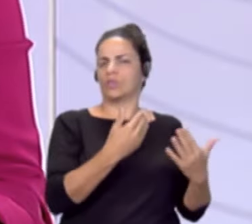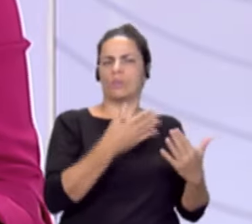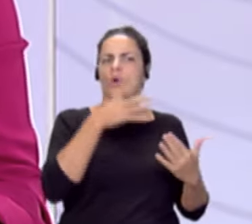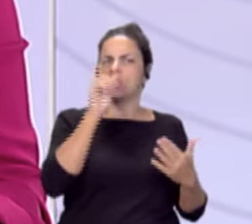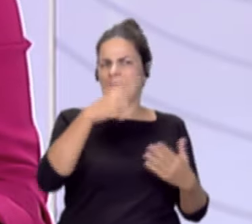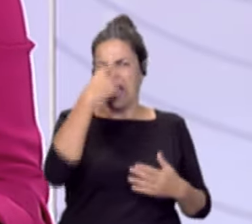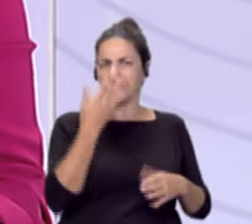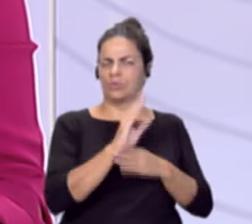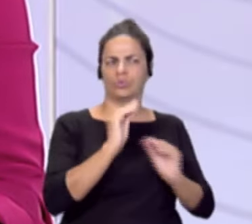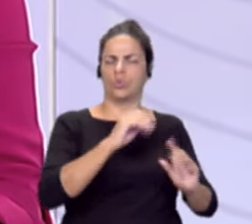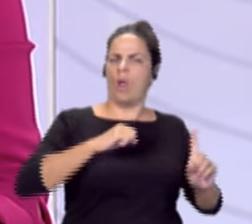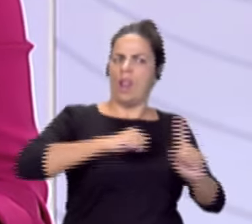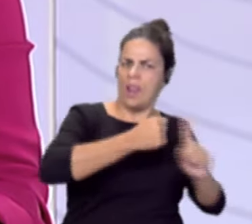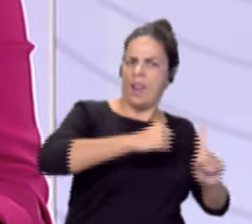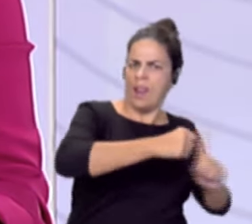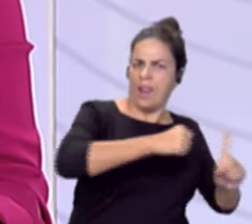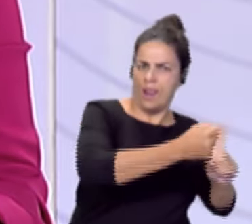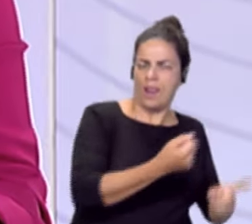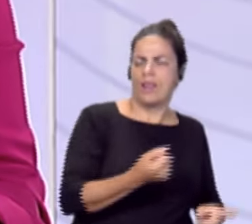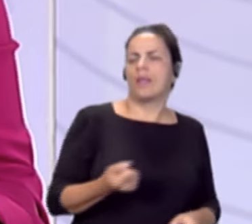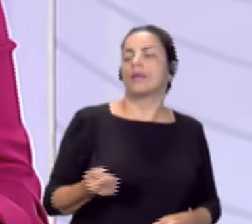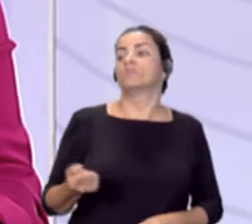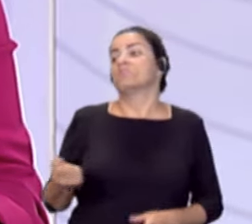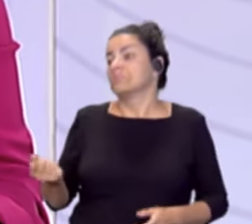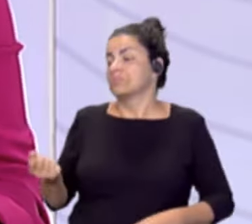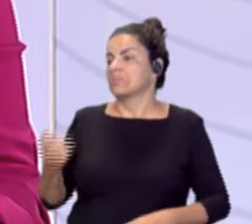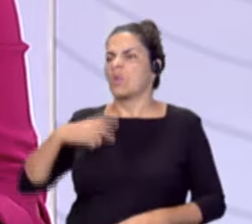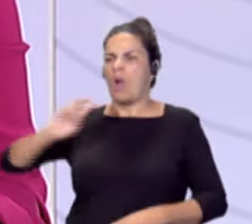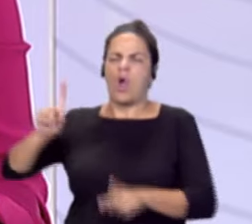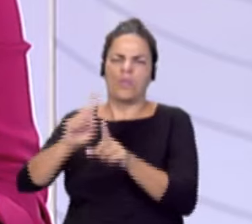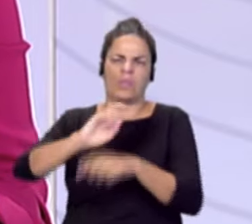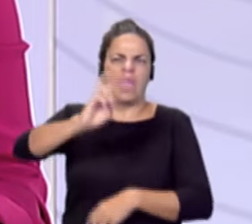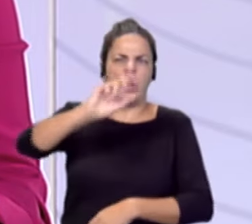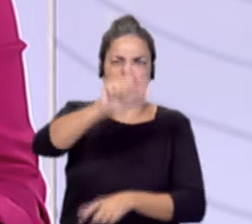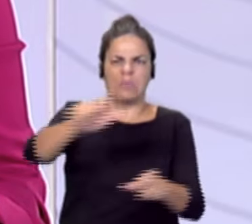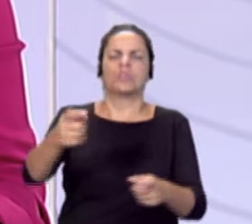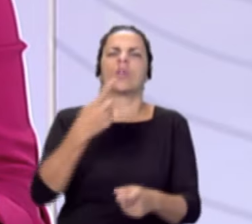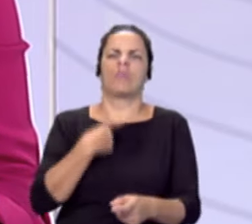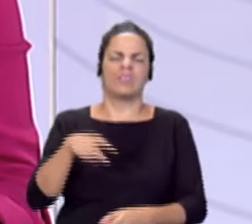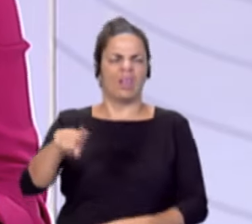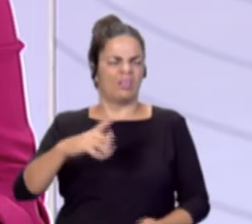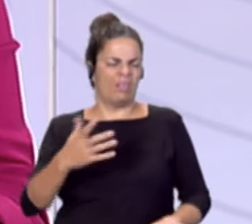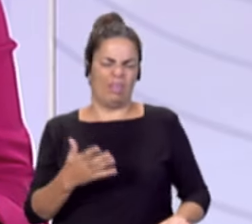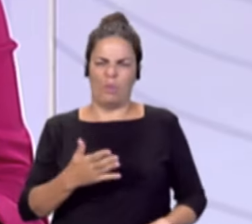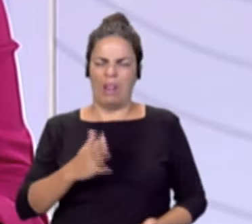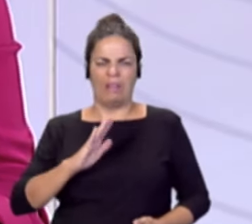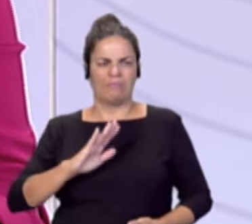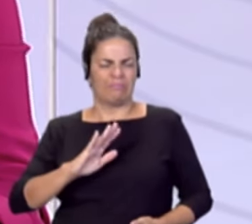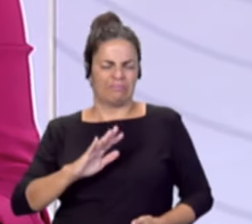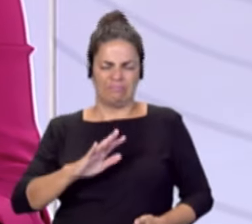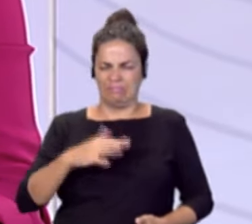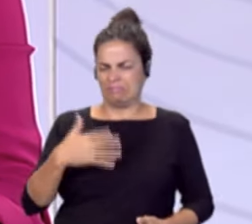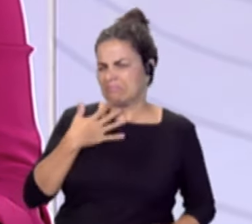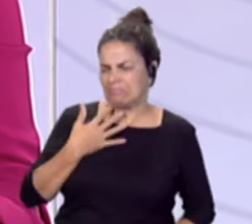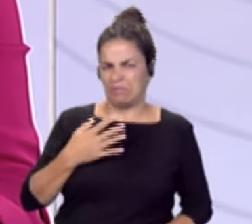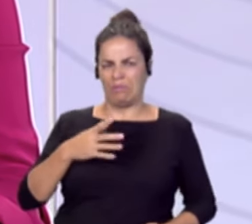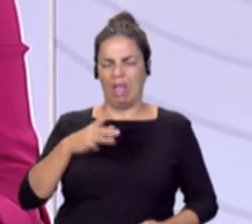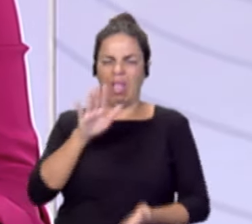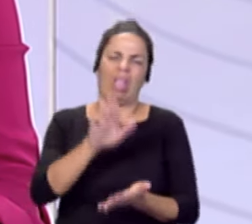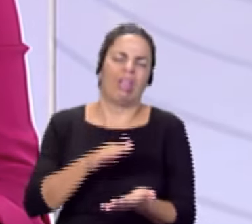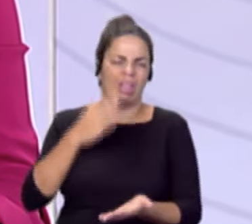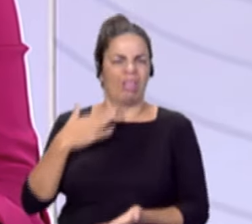otros sí que me llegan comentarios, pues este es un baboso, este sí. De Errejón no me había llegado nada, yo soy madrileña y a veces todavía